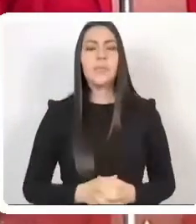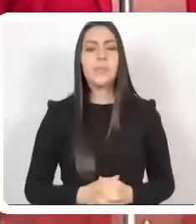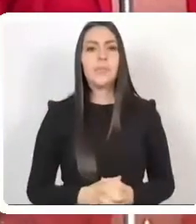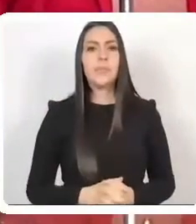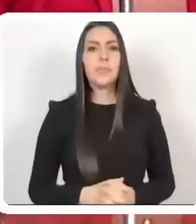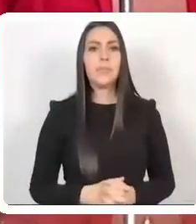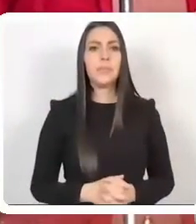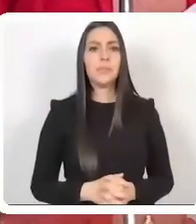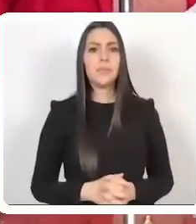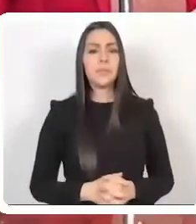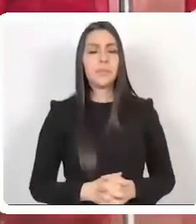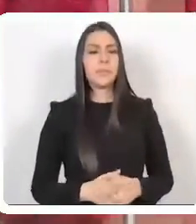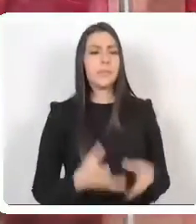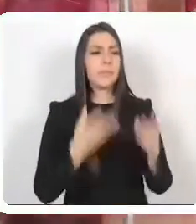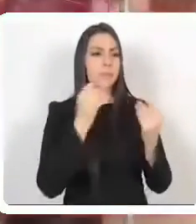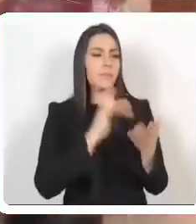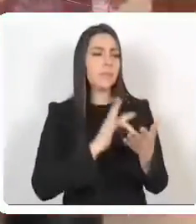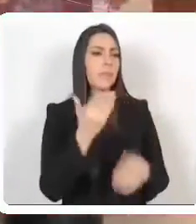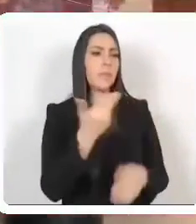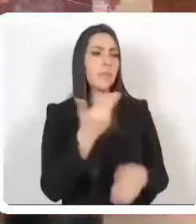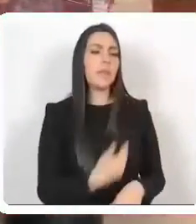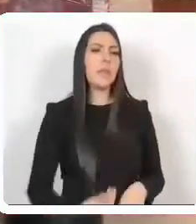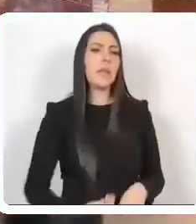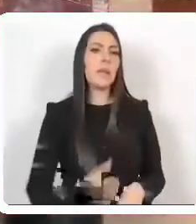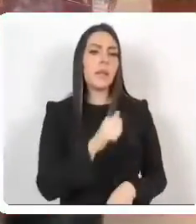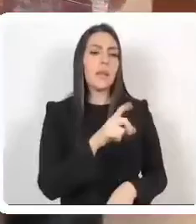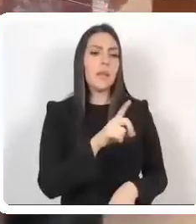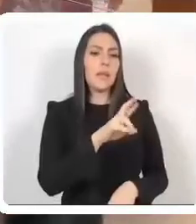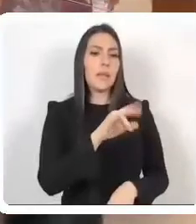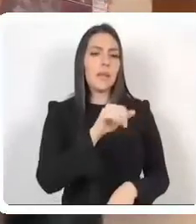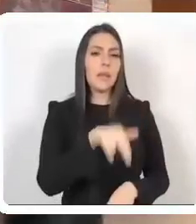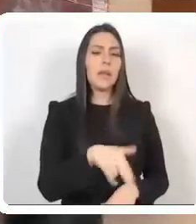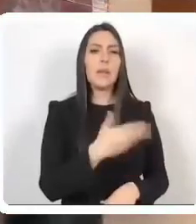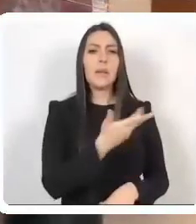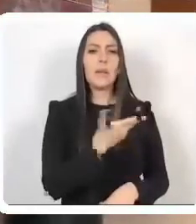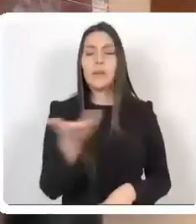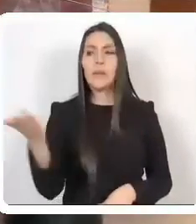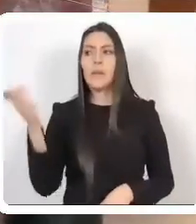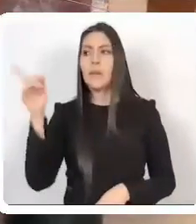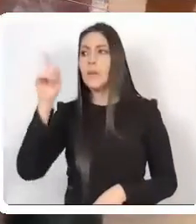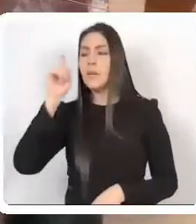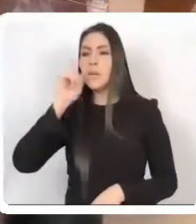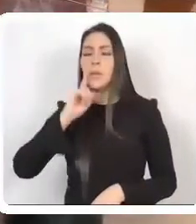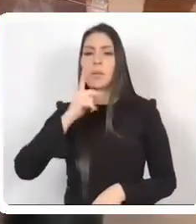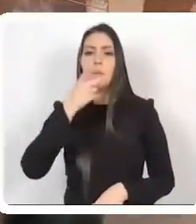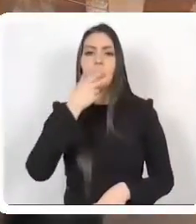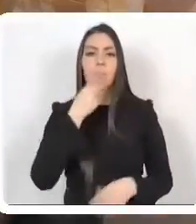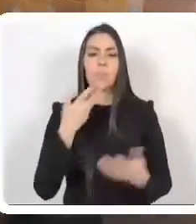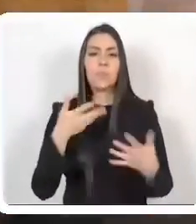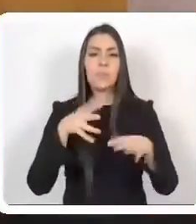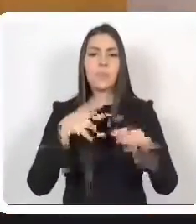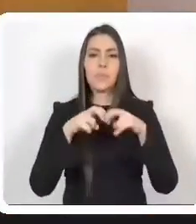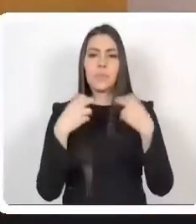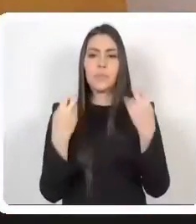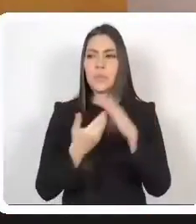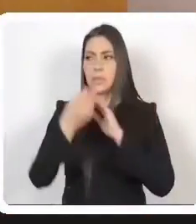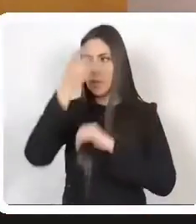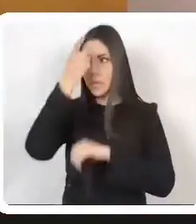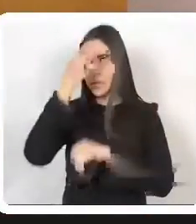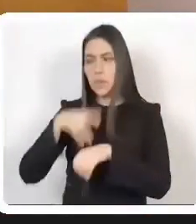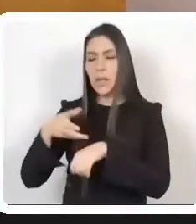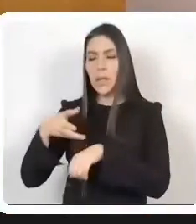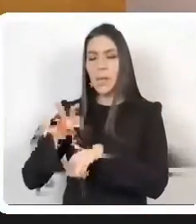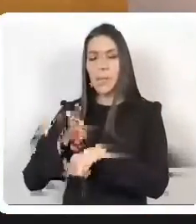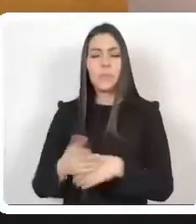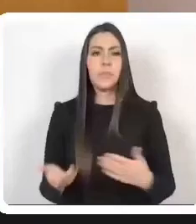Muchas gracias, presidente Adrián, con el permiso de los integrantes y las integrantes de la mesa directiva. Honorable